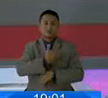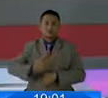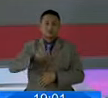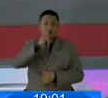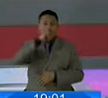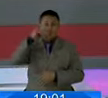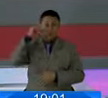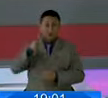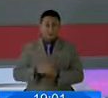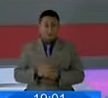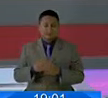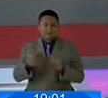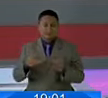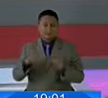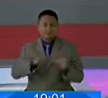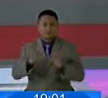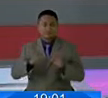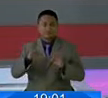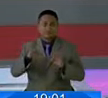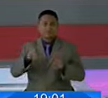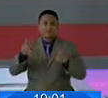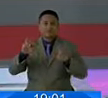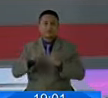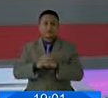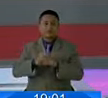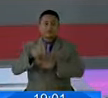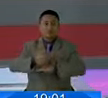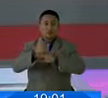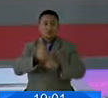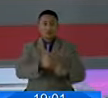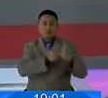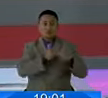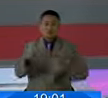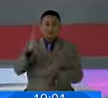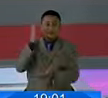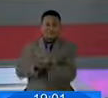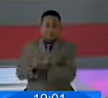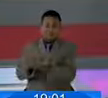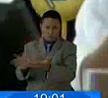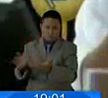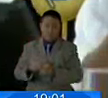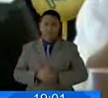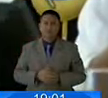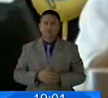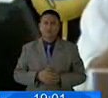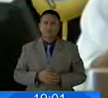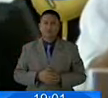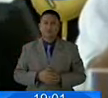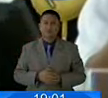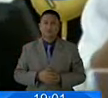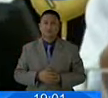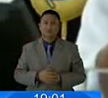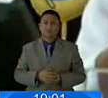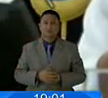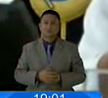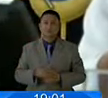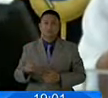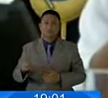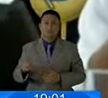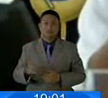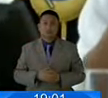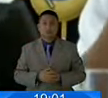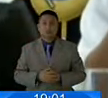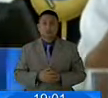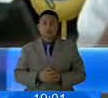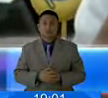República, Rafael Correa, se refirió al cese de funciones del comandante Luis Castro. Veamos. Con mucho dolor fue quien me rescató el 30